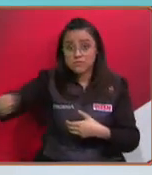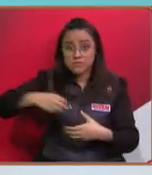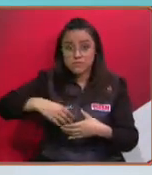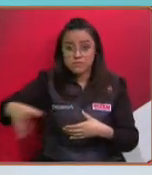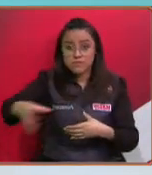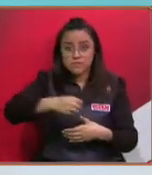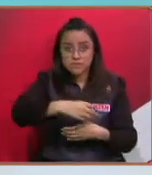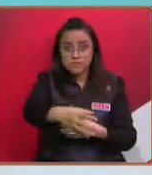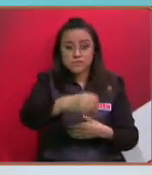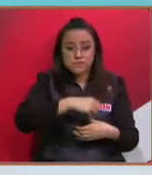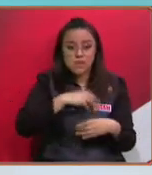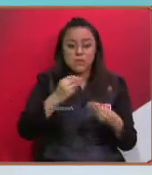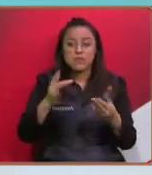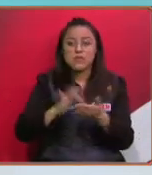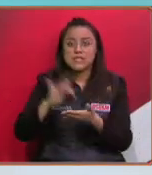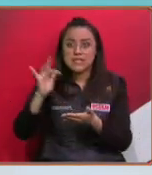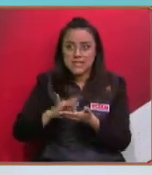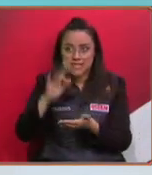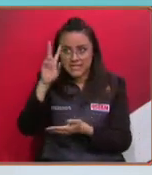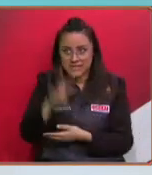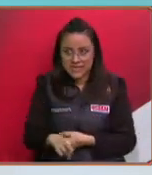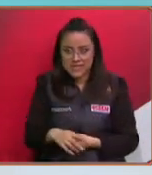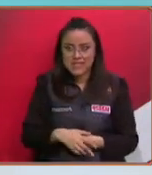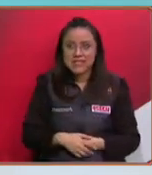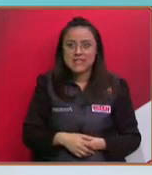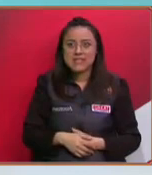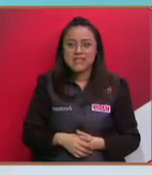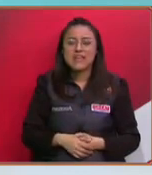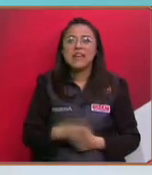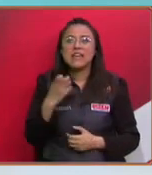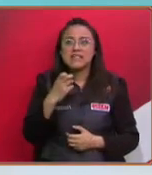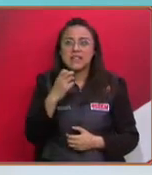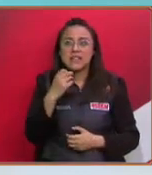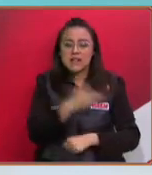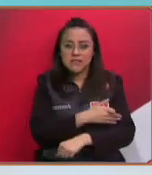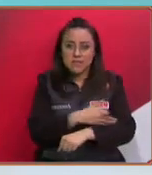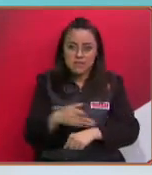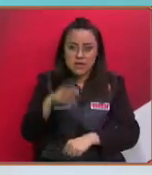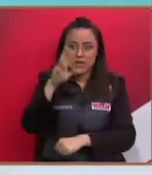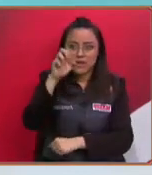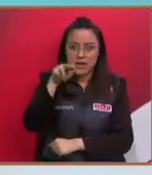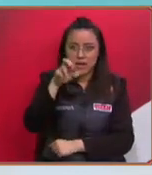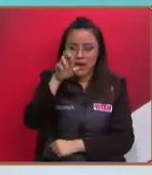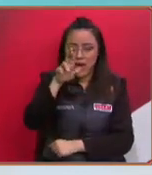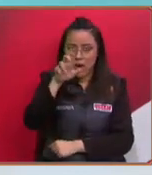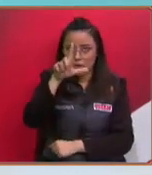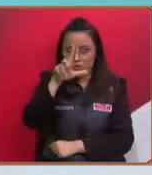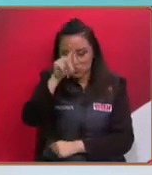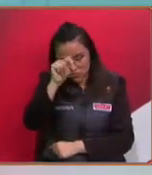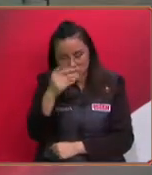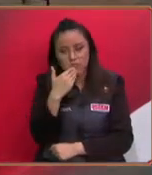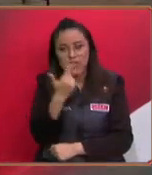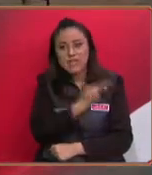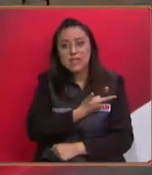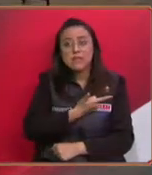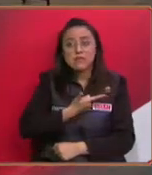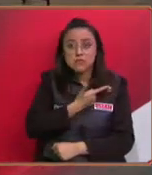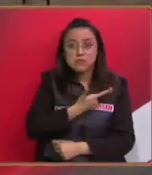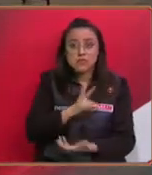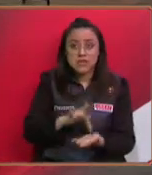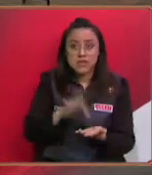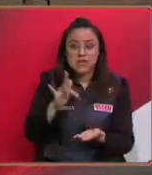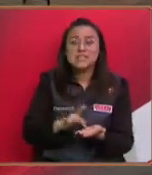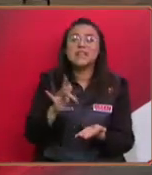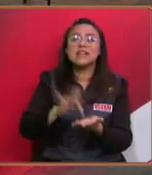Les agradecemos inmensamente. Esa colecta, la de la familia Renault, es para mí muy importante, porque una cosa es la parte de la empresa y otra